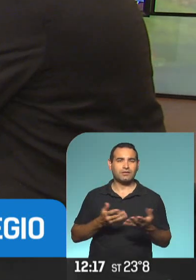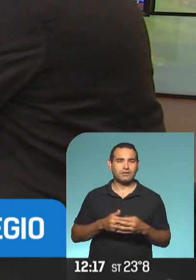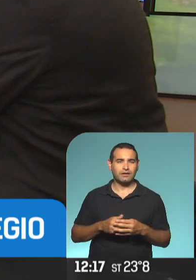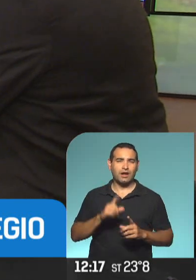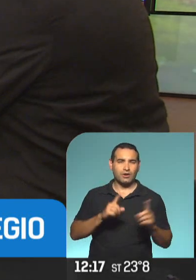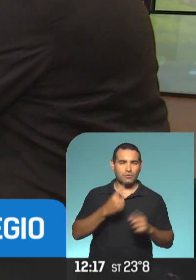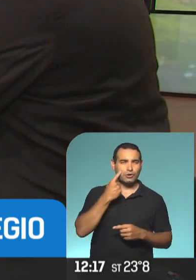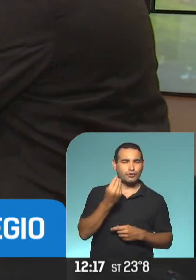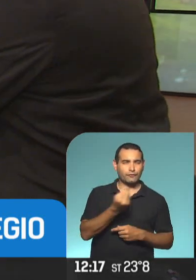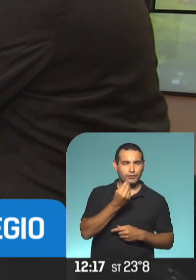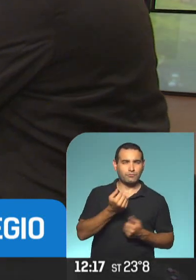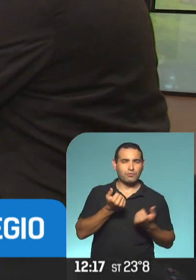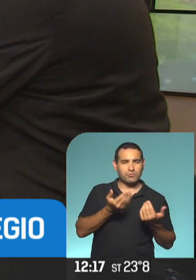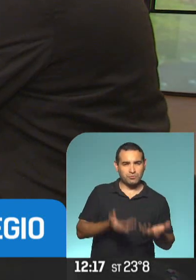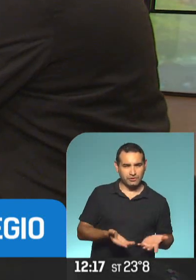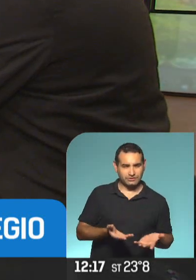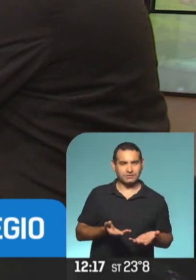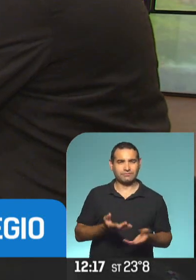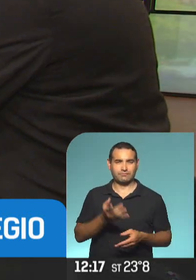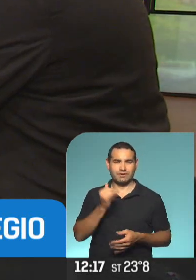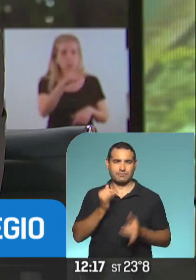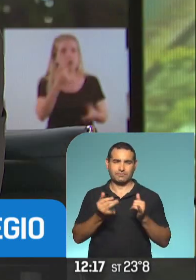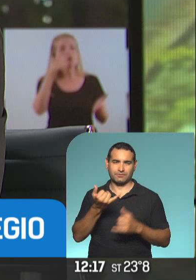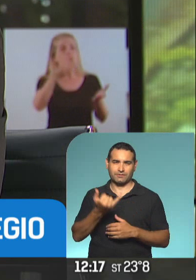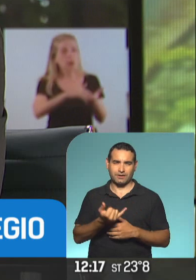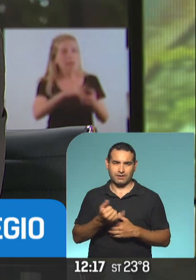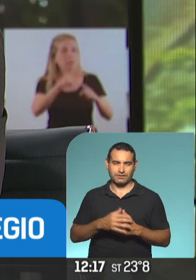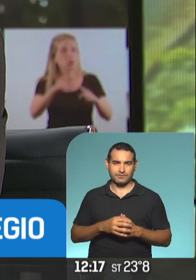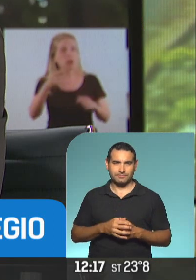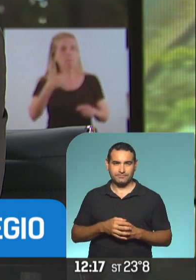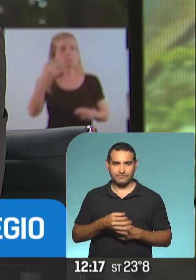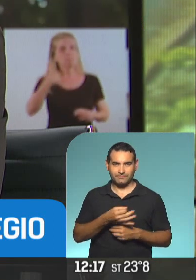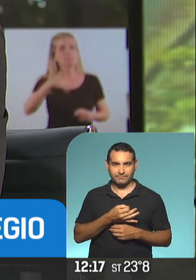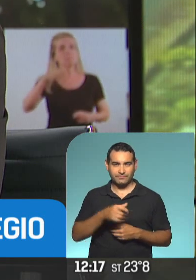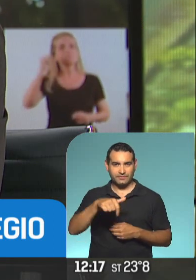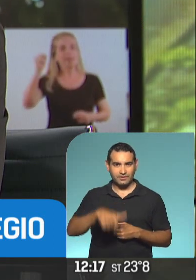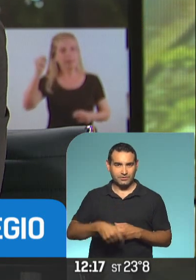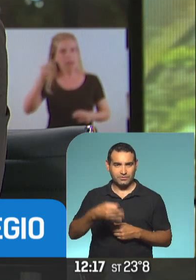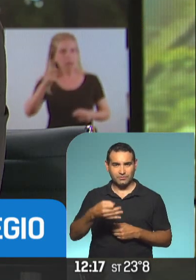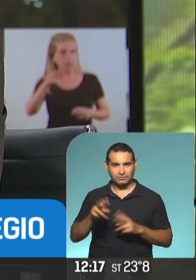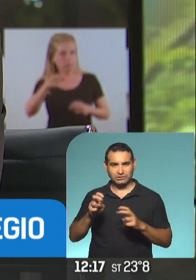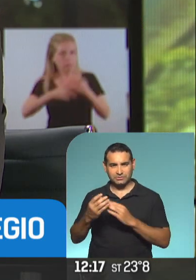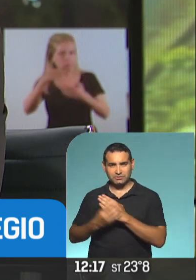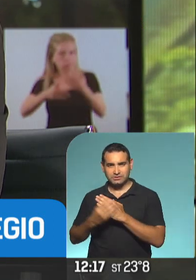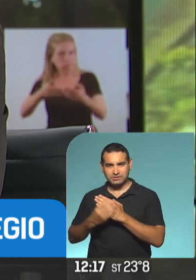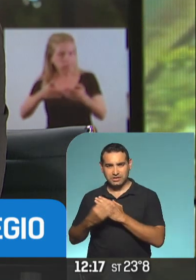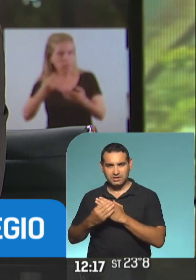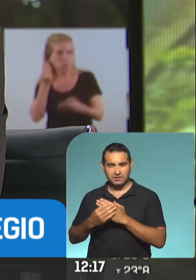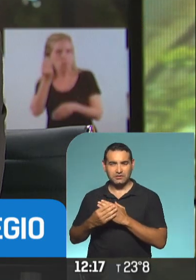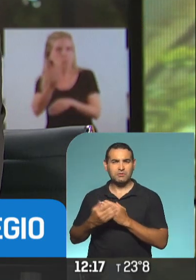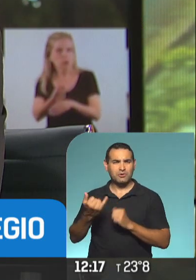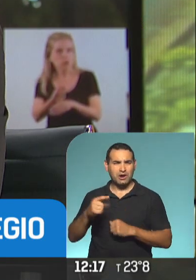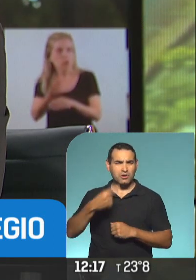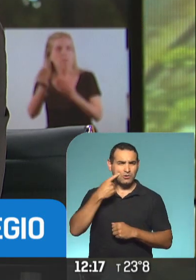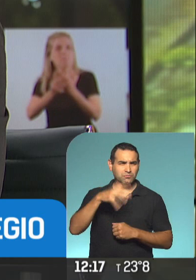miserias. Sí, claro. Y las miserias se ven y se ven mucho. Se ven mucho, sí. No, Sí, sí. ahora apareció esto en el ministerio, pero ha habido municipios donde